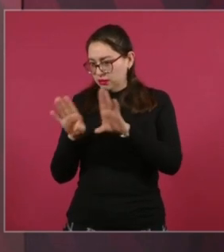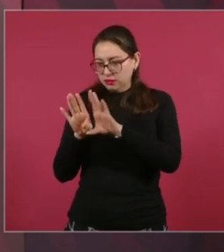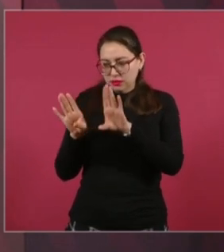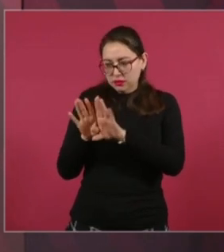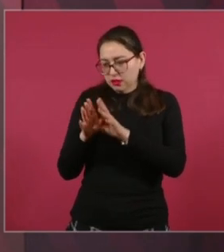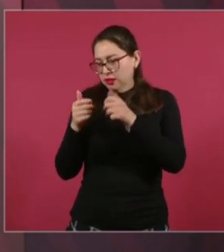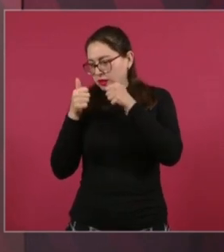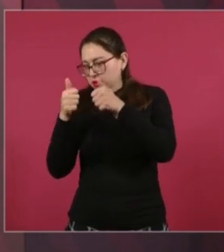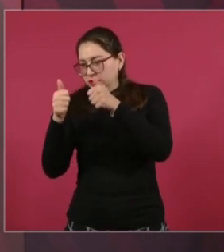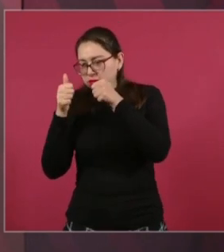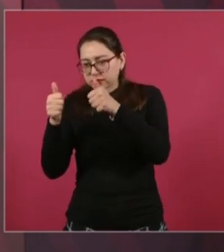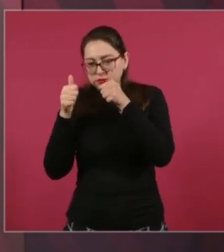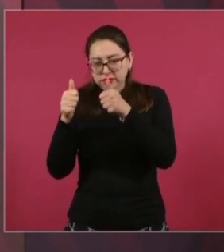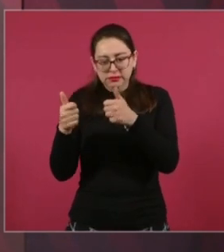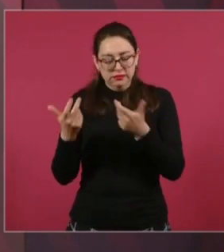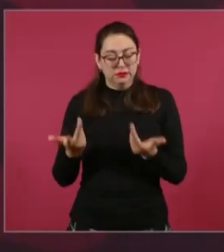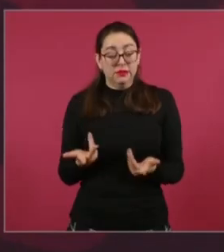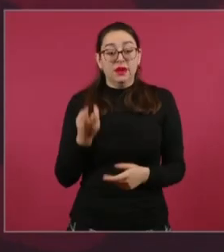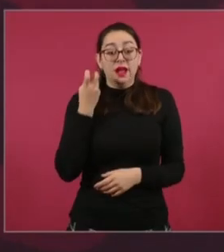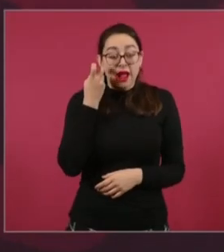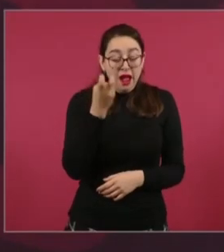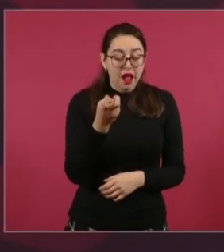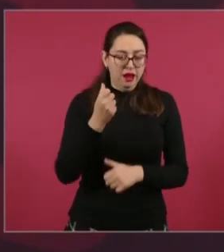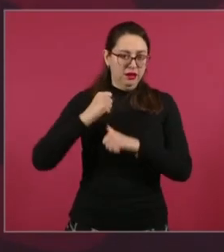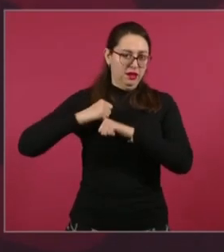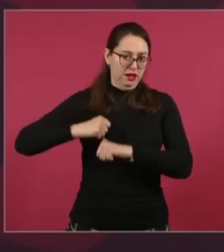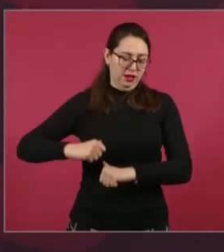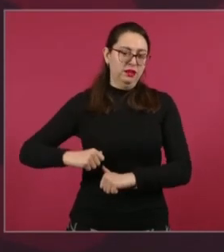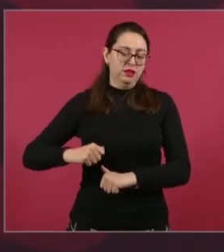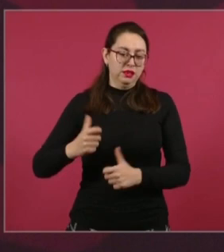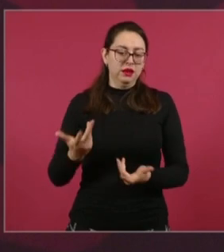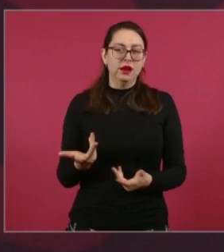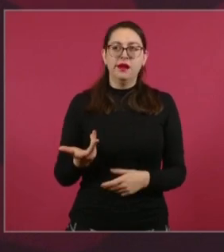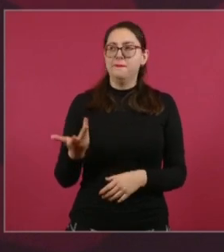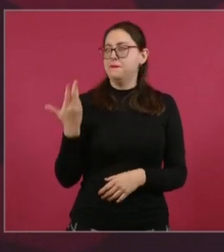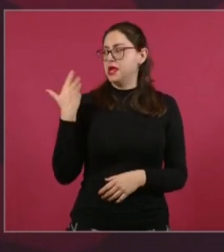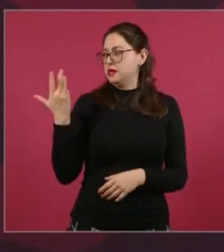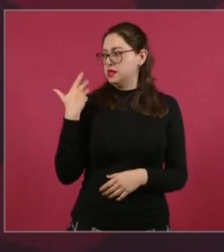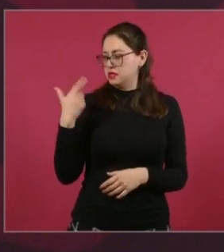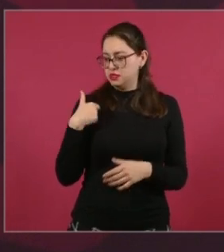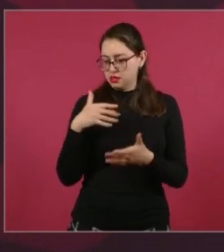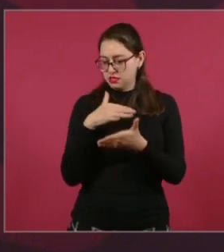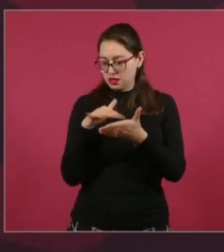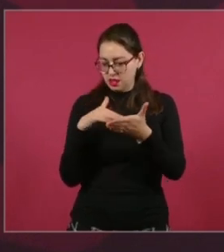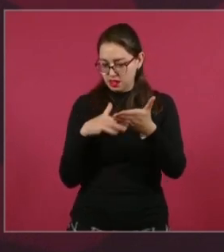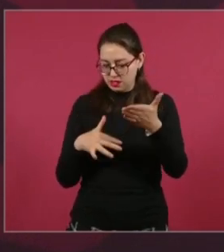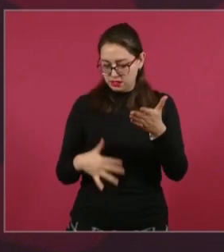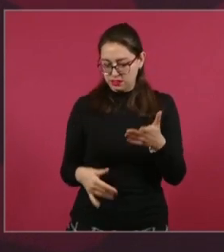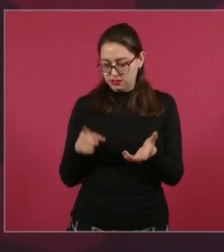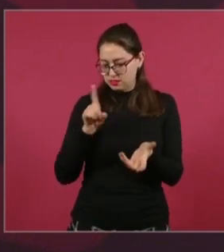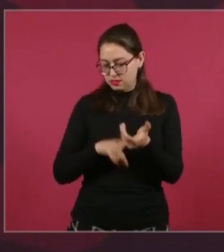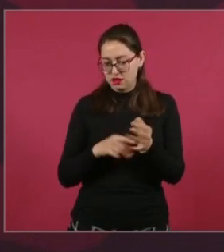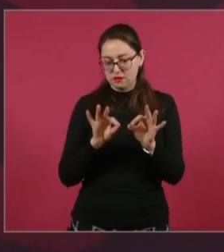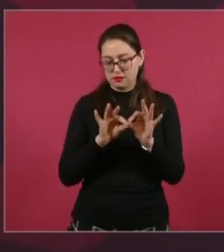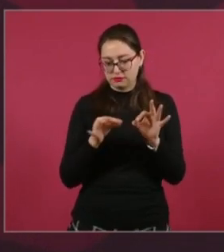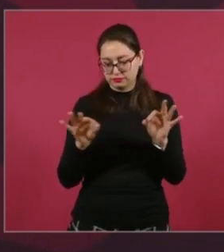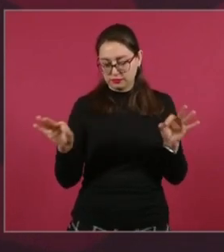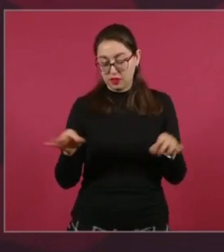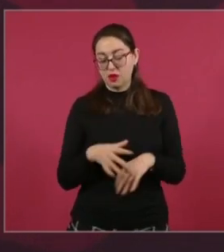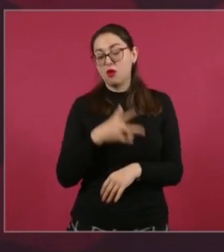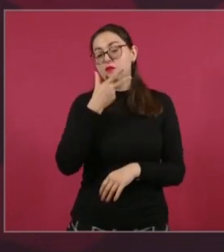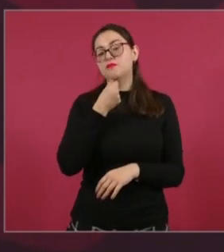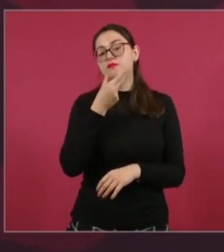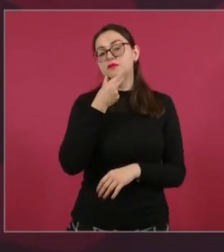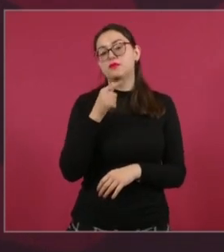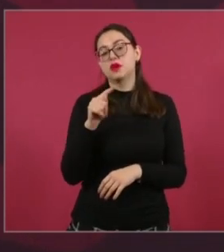Hace unos días leí una frase de Tolstoy,